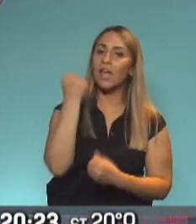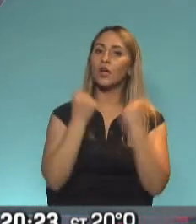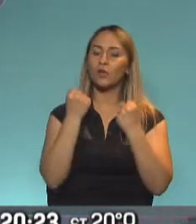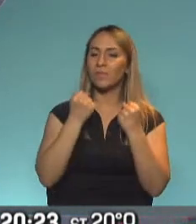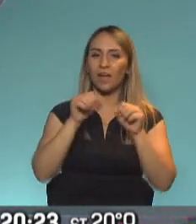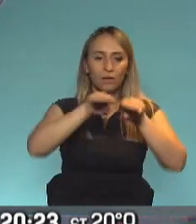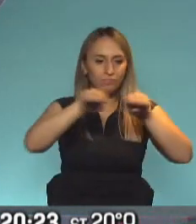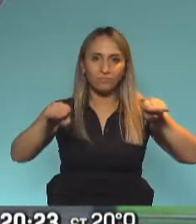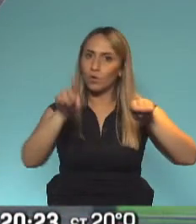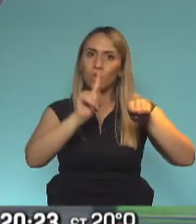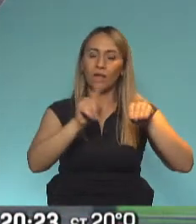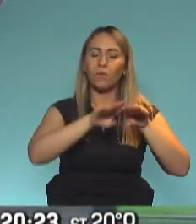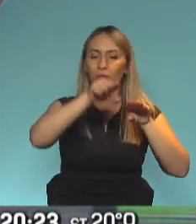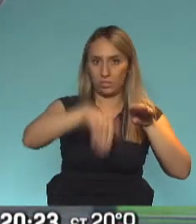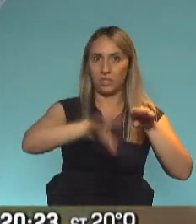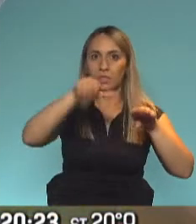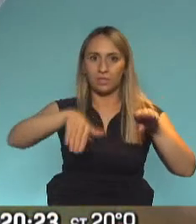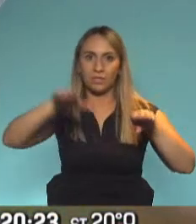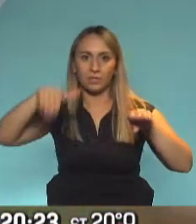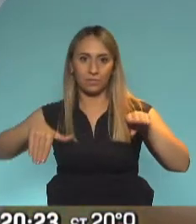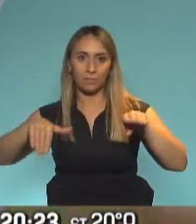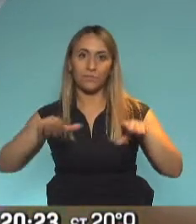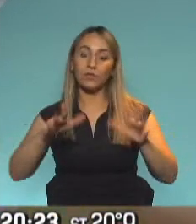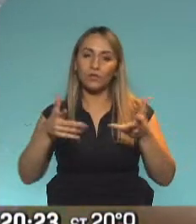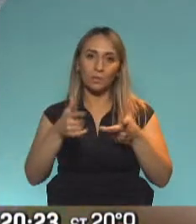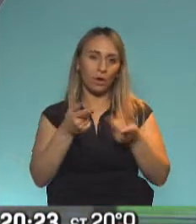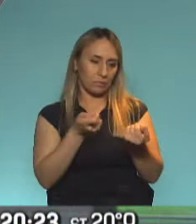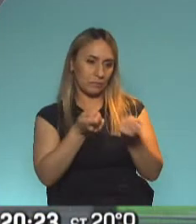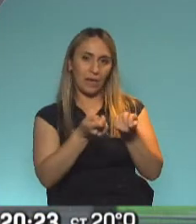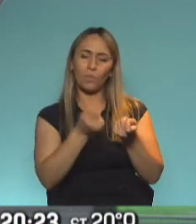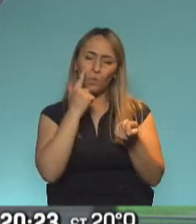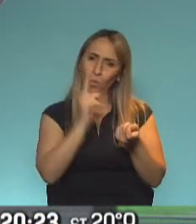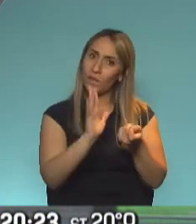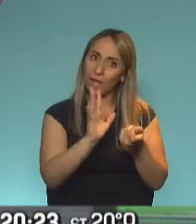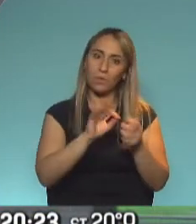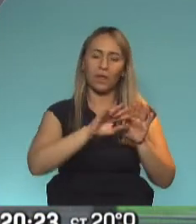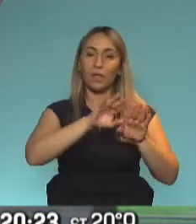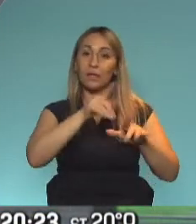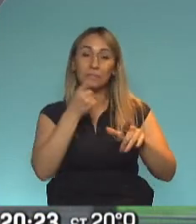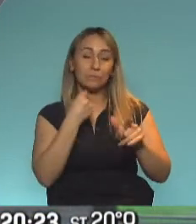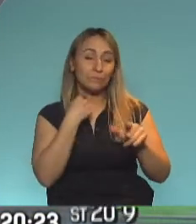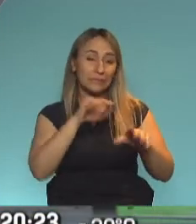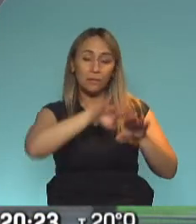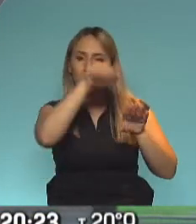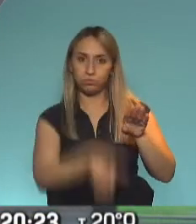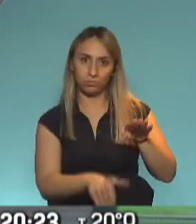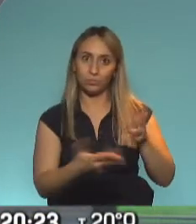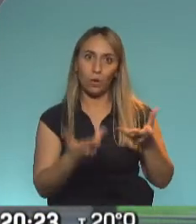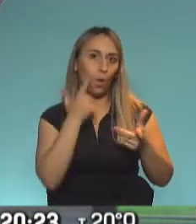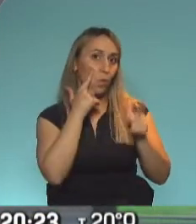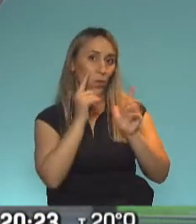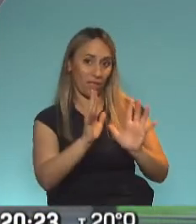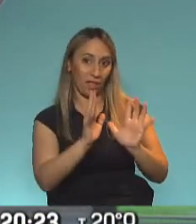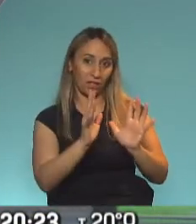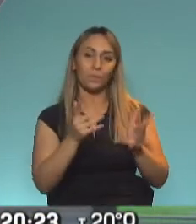mover mucho las fichas. Como para que no se termine de caer el equilibrio que hay hasta ahora. Exactamente. Así que bueno, en ese baile, digamos, en ese tira y afloje, es una negociación